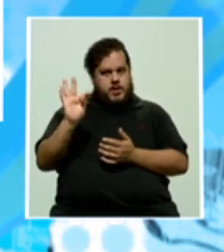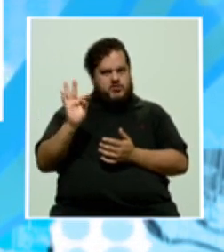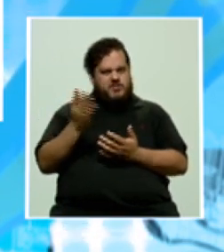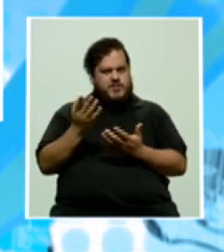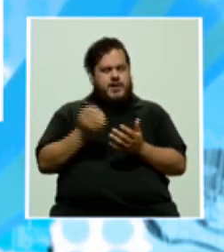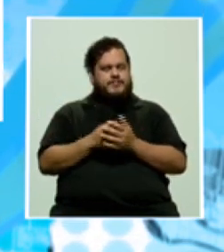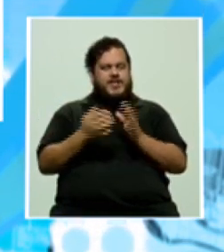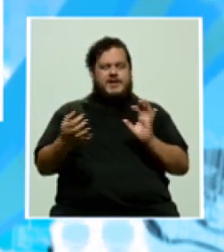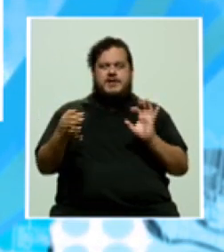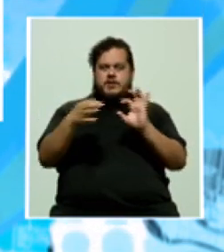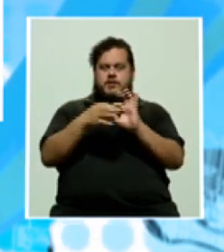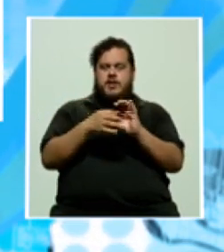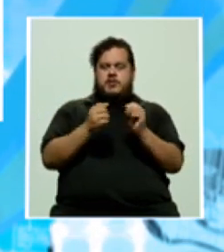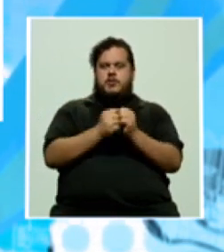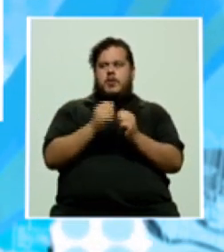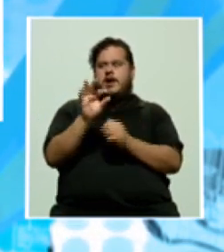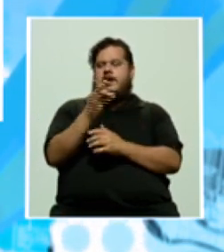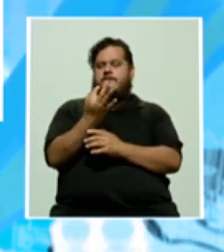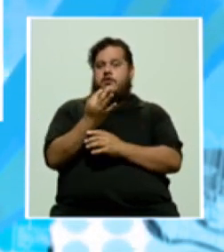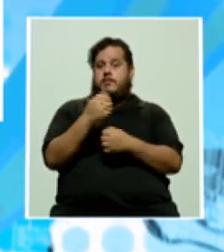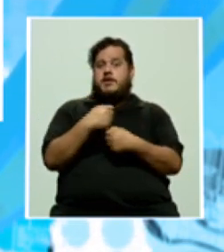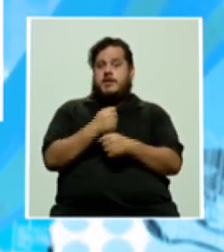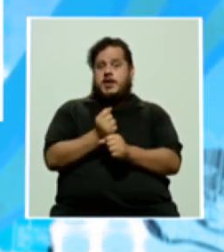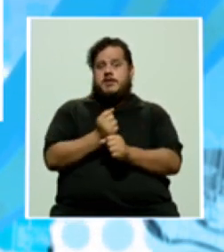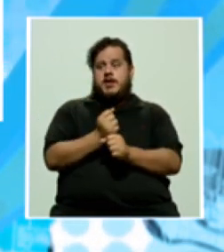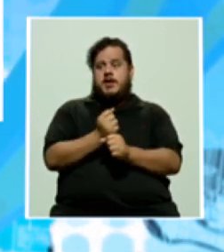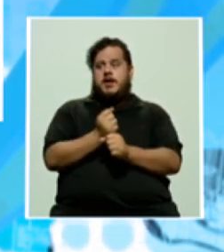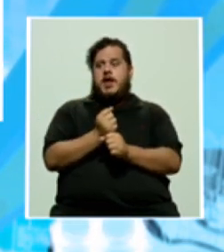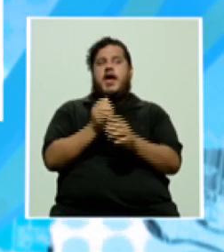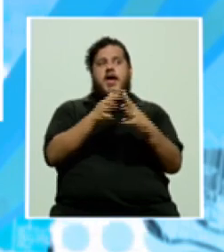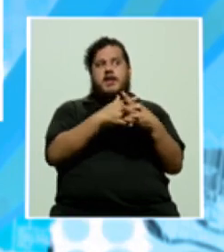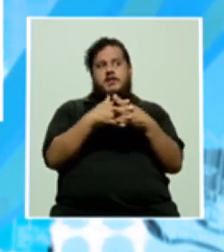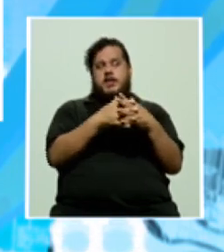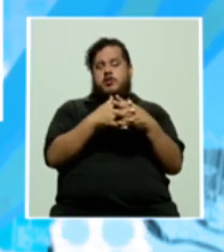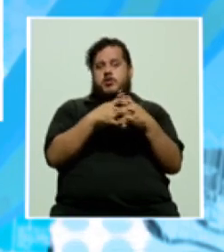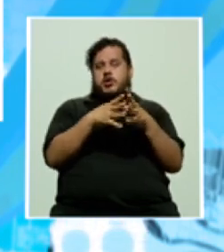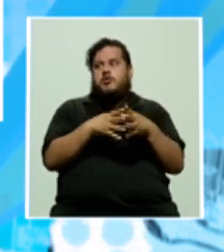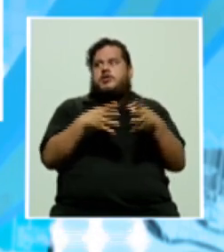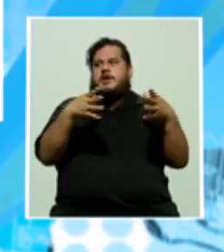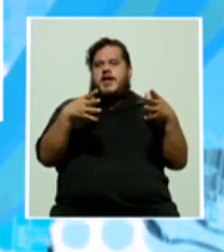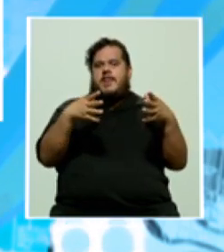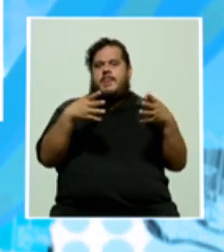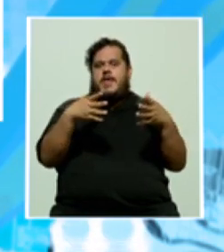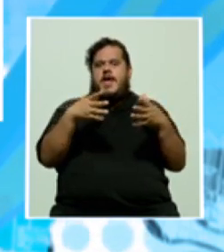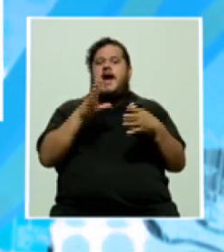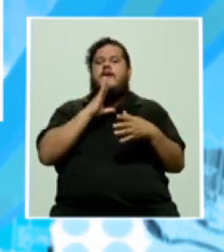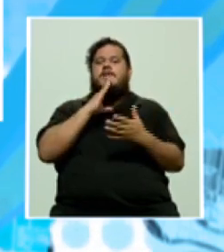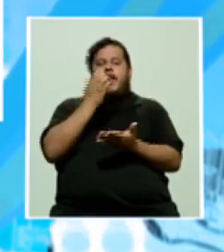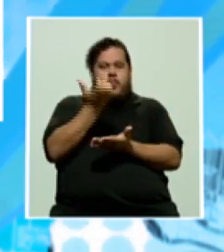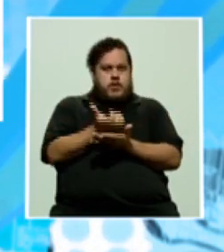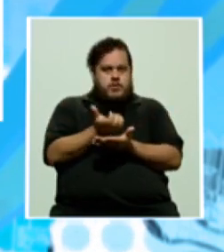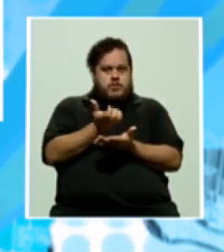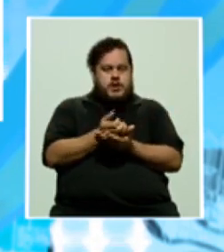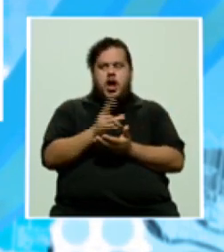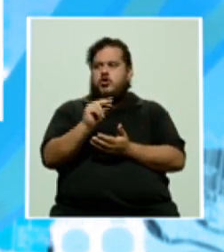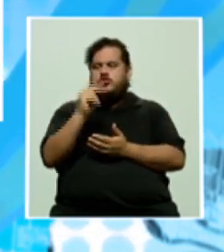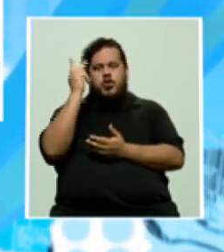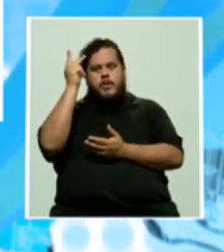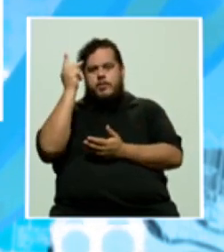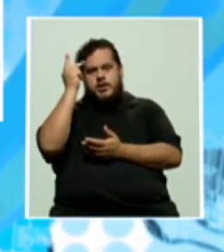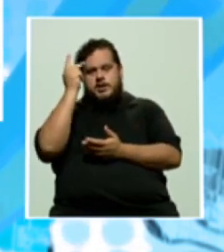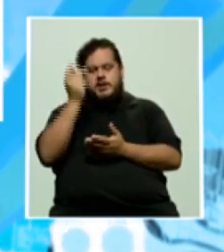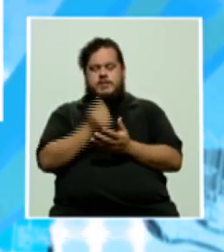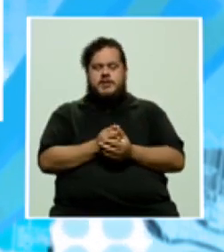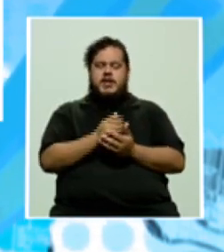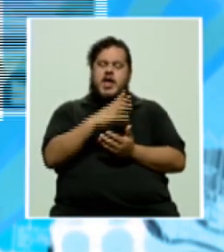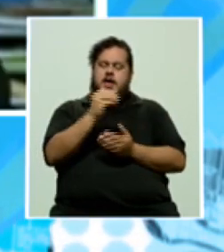ver con la manera de hacer Estados Unidos grande económicamente, no políticamente.